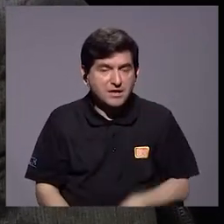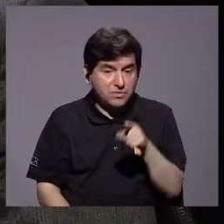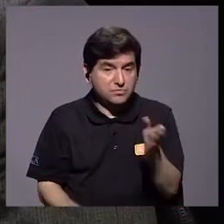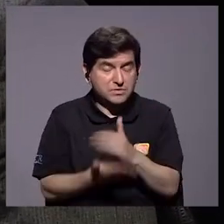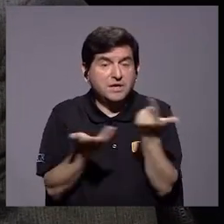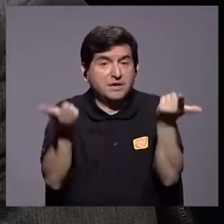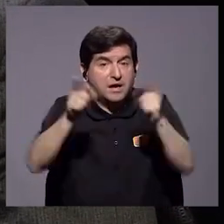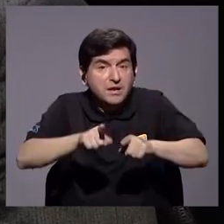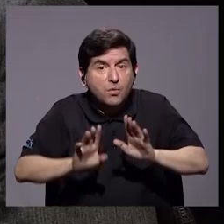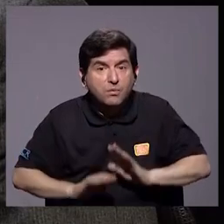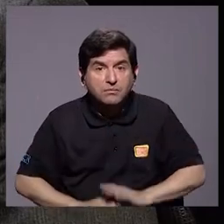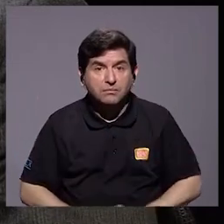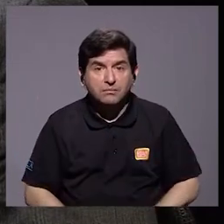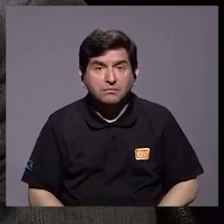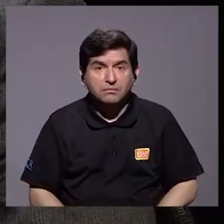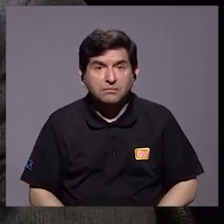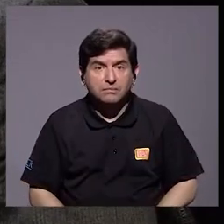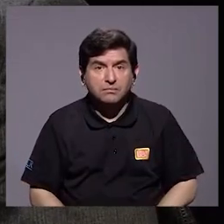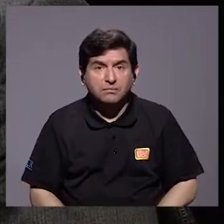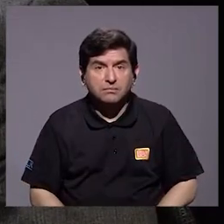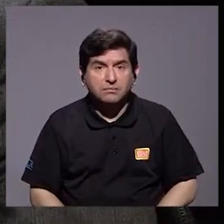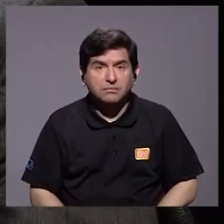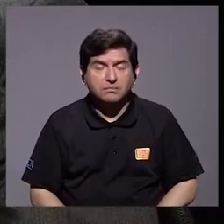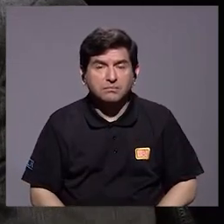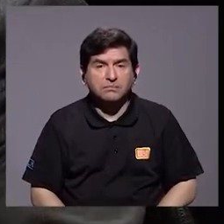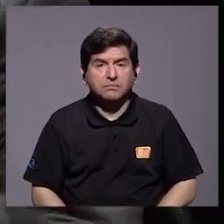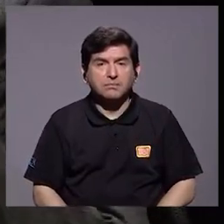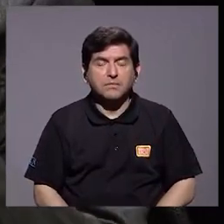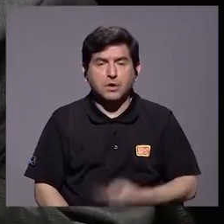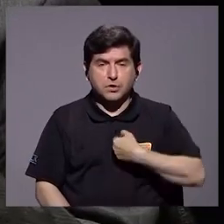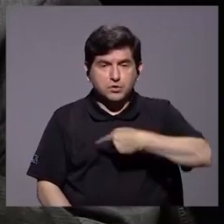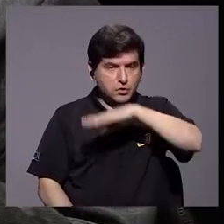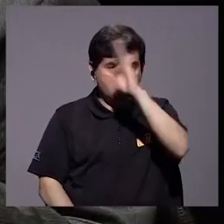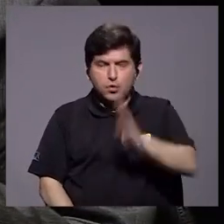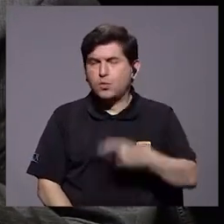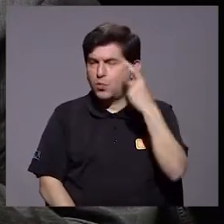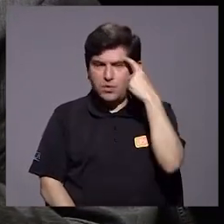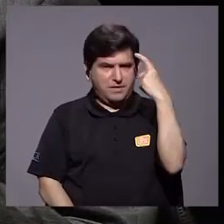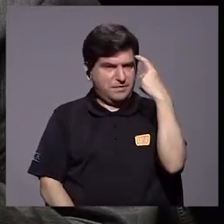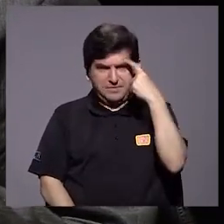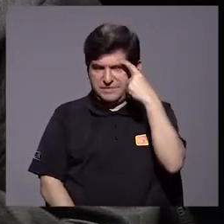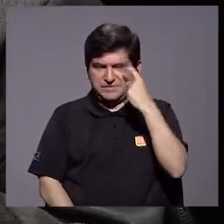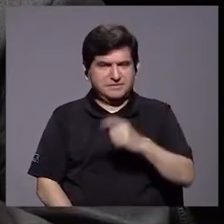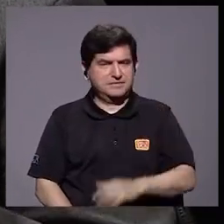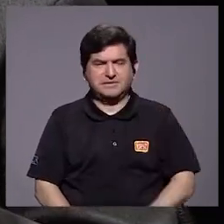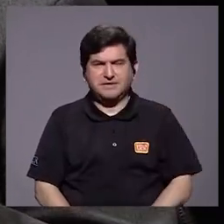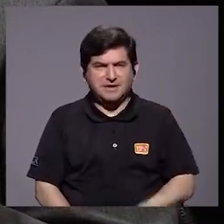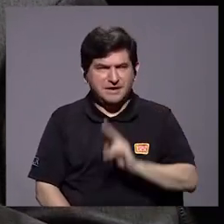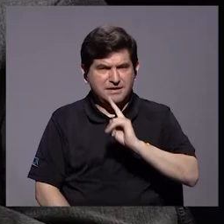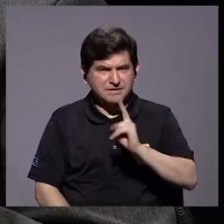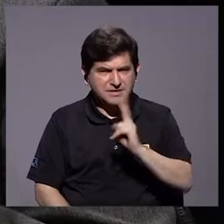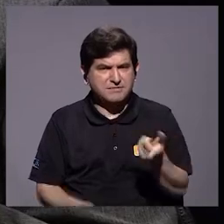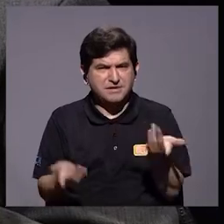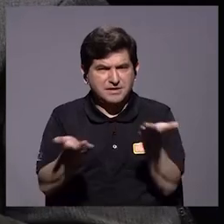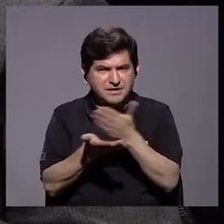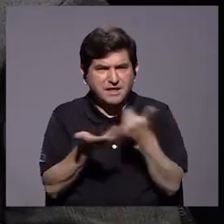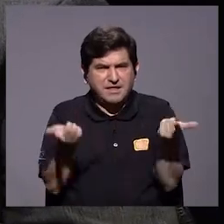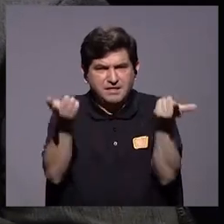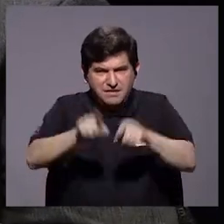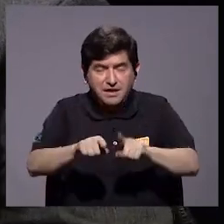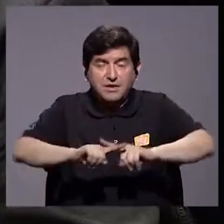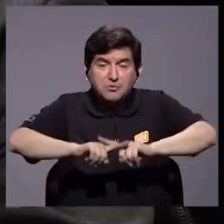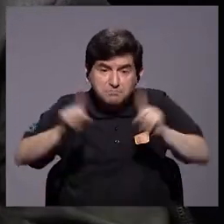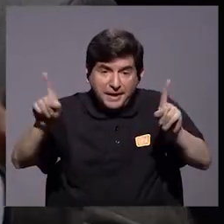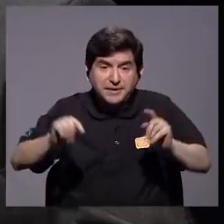algo o sea yo nunca me he puesto a pensar es que realmente me puede pasar algo sin embargo